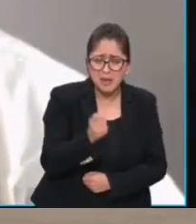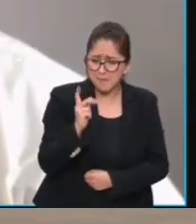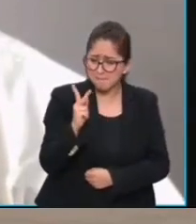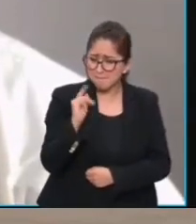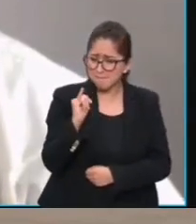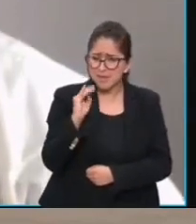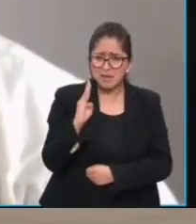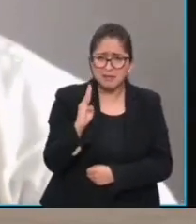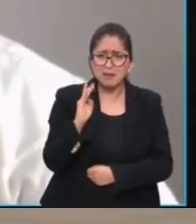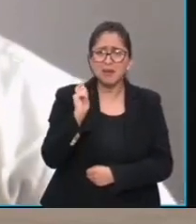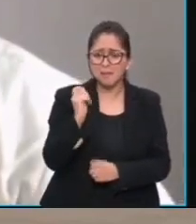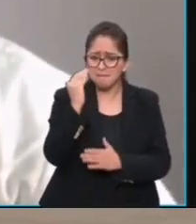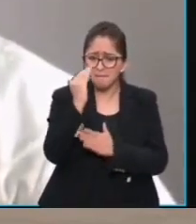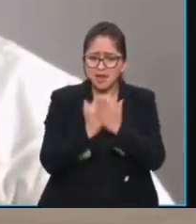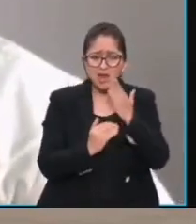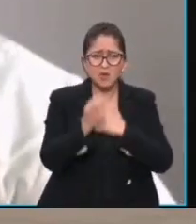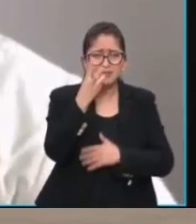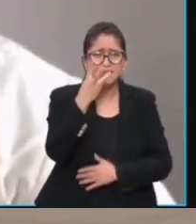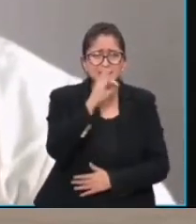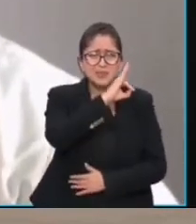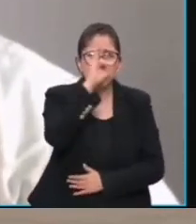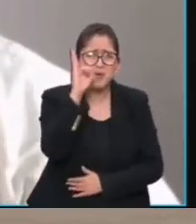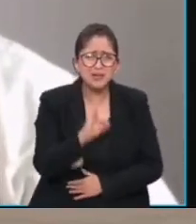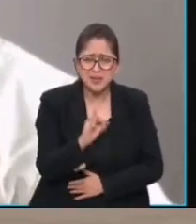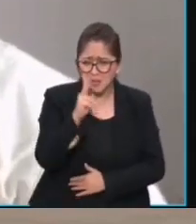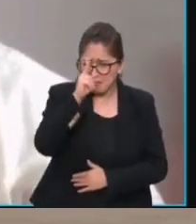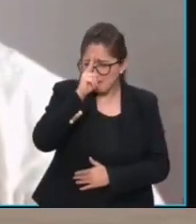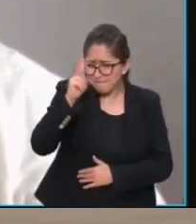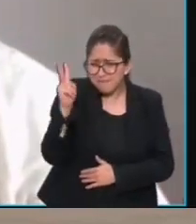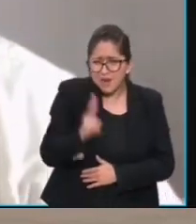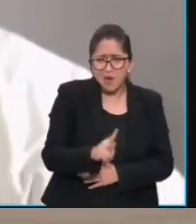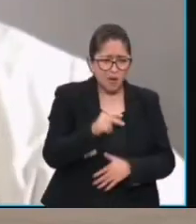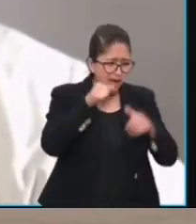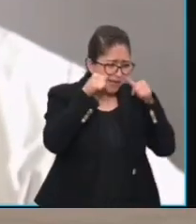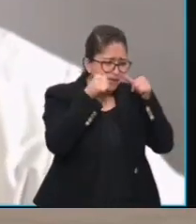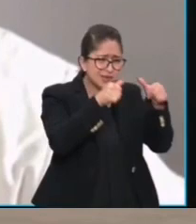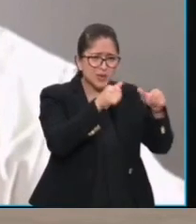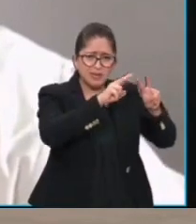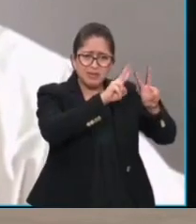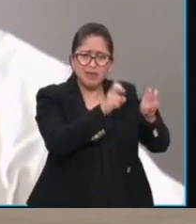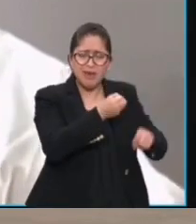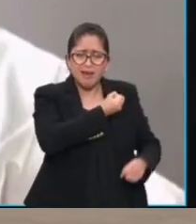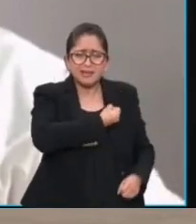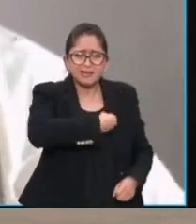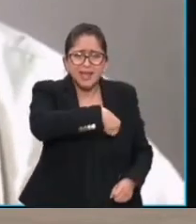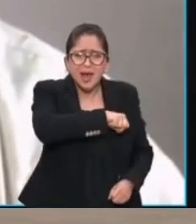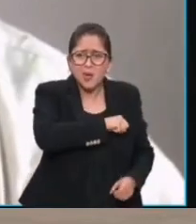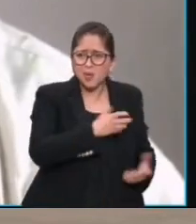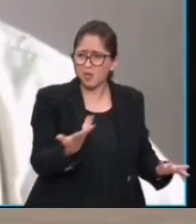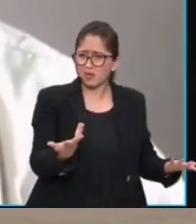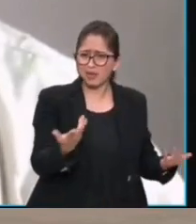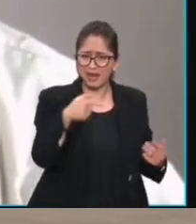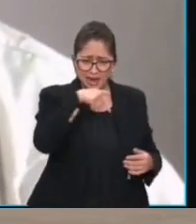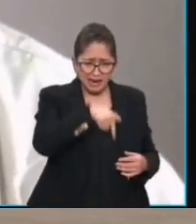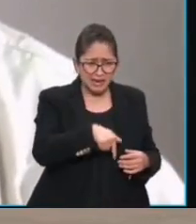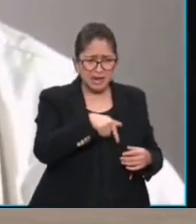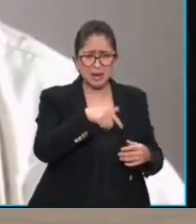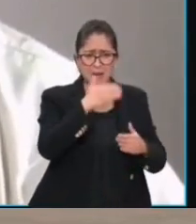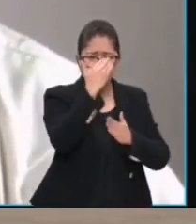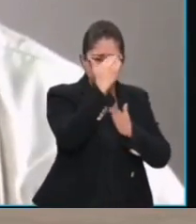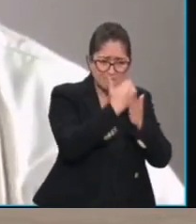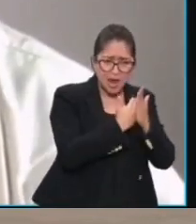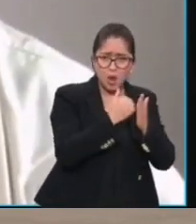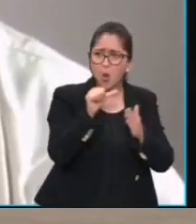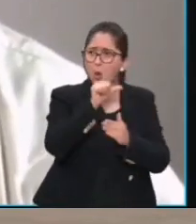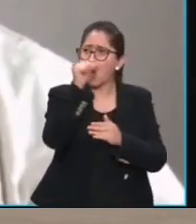del 3%, uno de los peores PIBs en salud en los países en el mundo, ¿no?